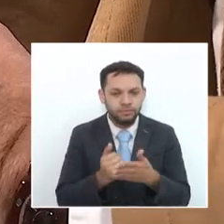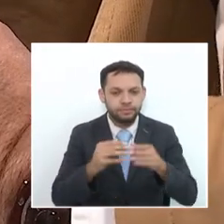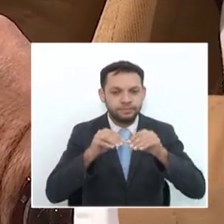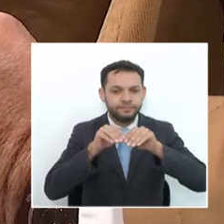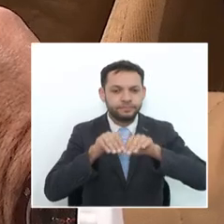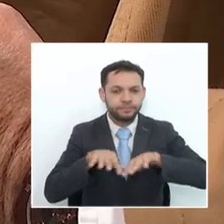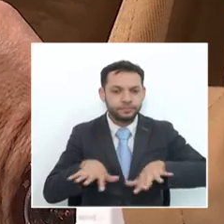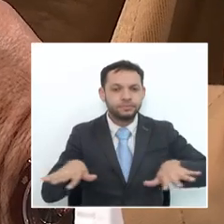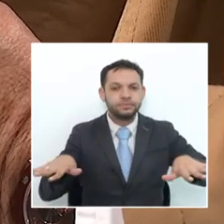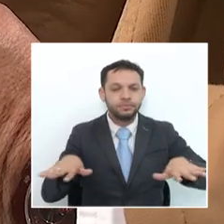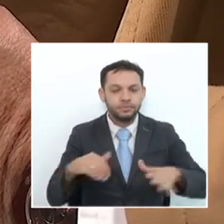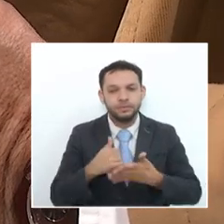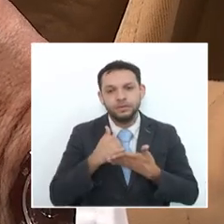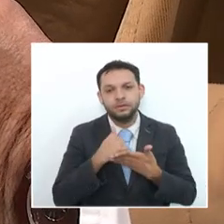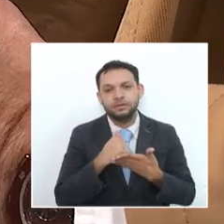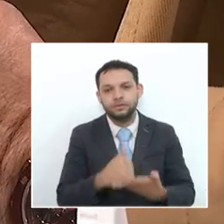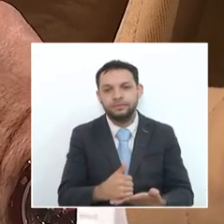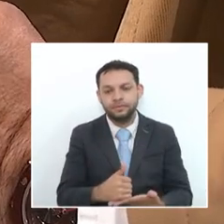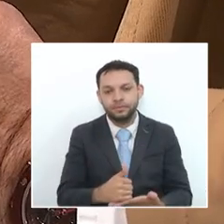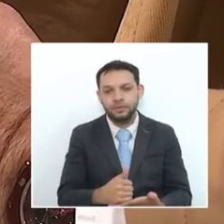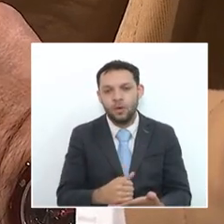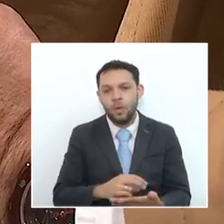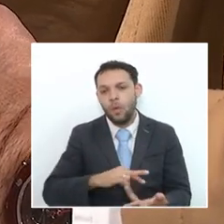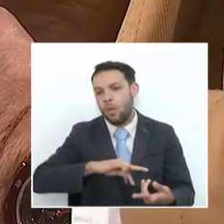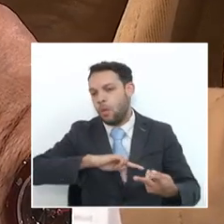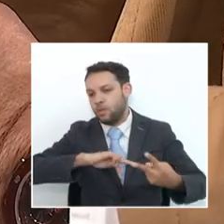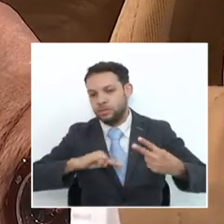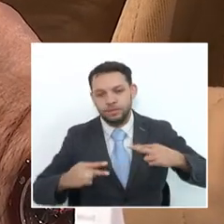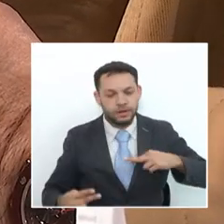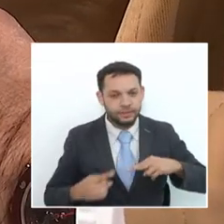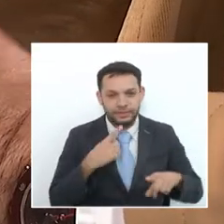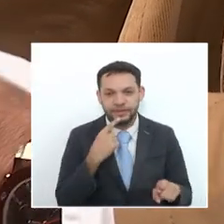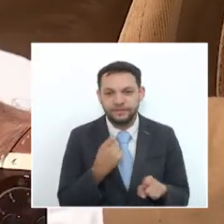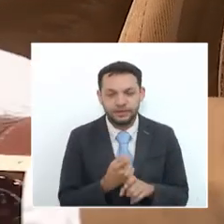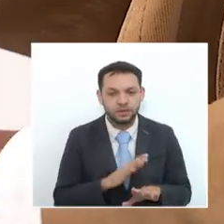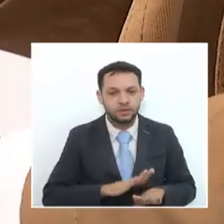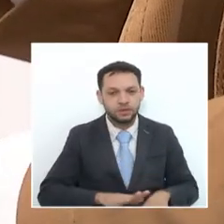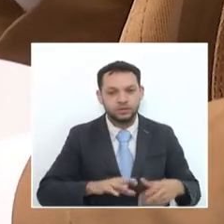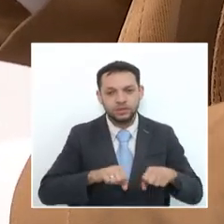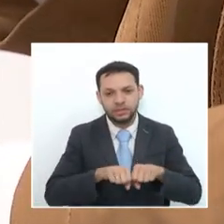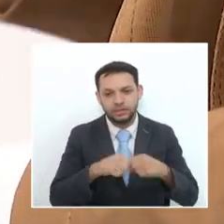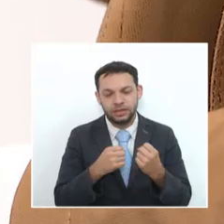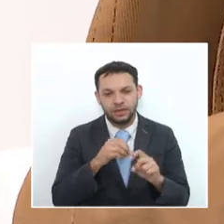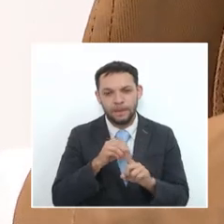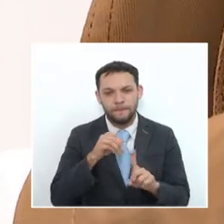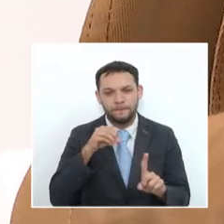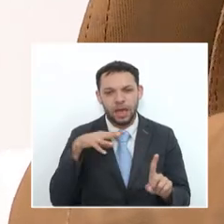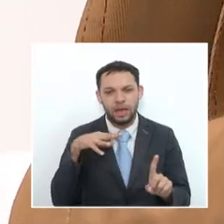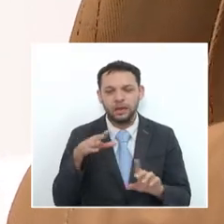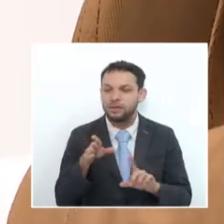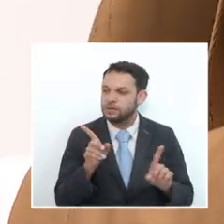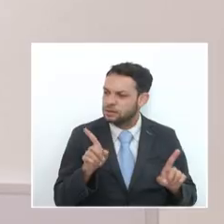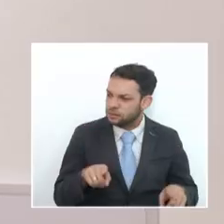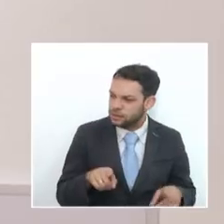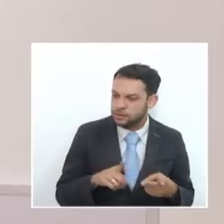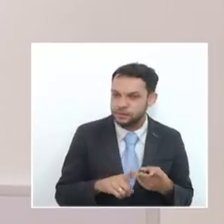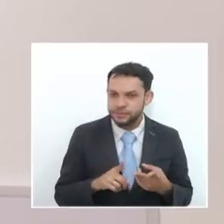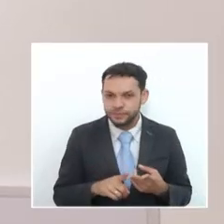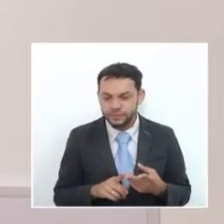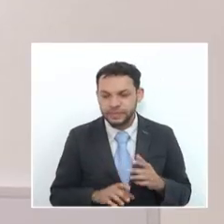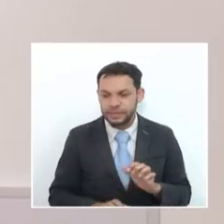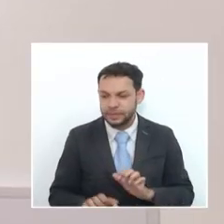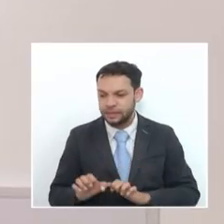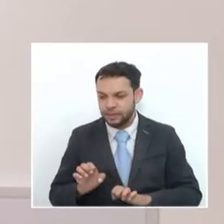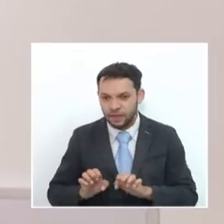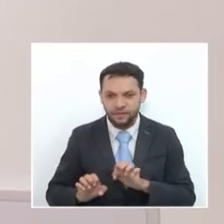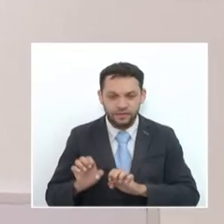comidita a esto. O si no, esto se va a morir. También puede estar relacionado con factores inmunológicos,